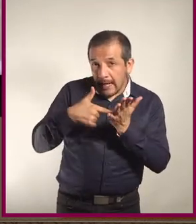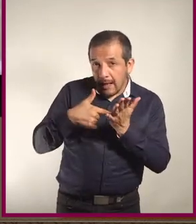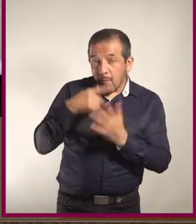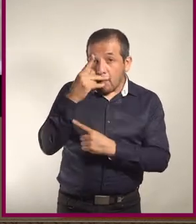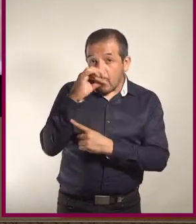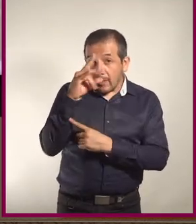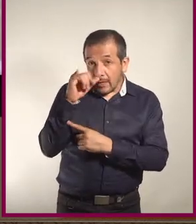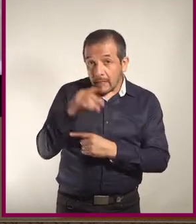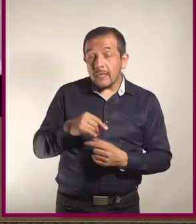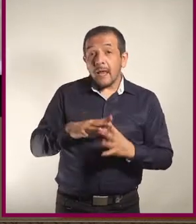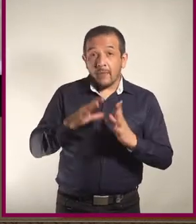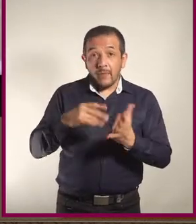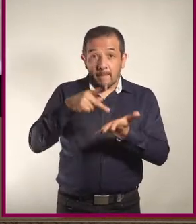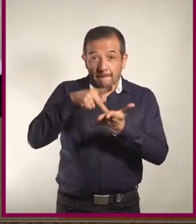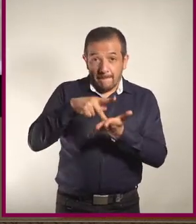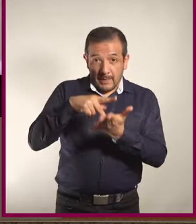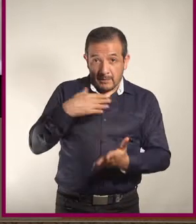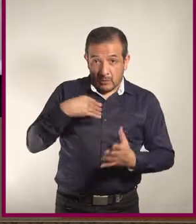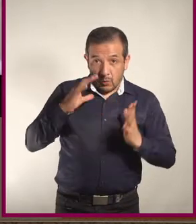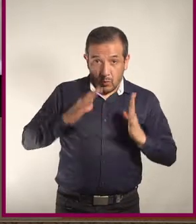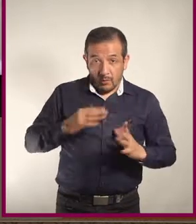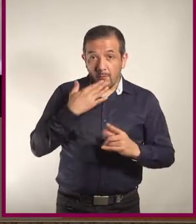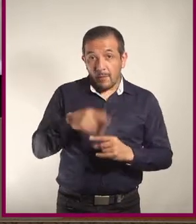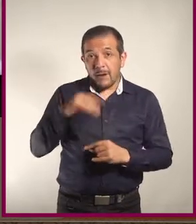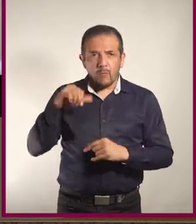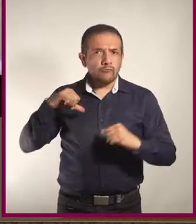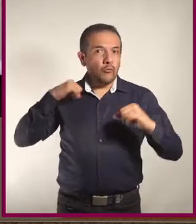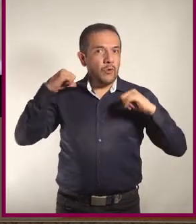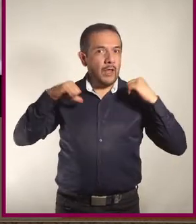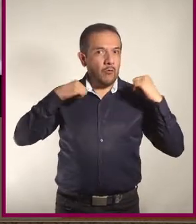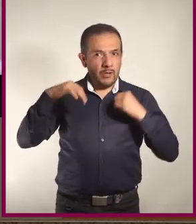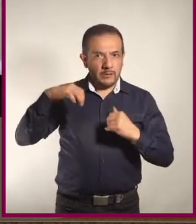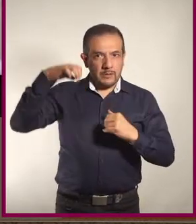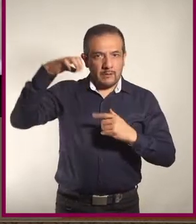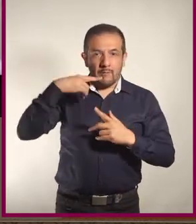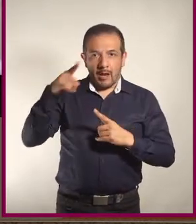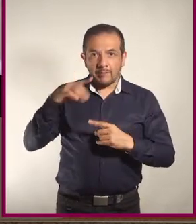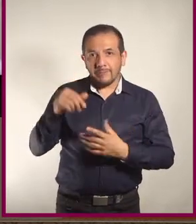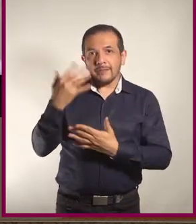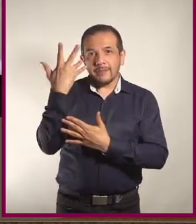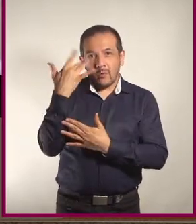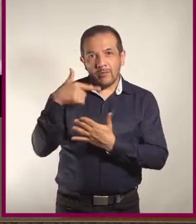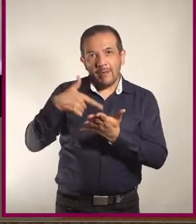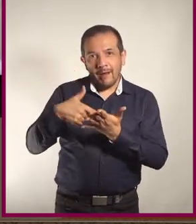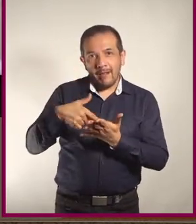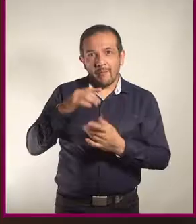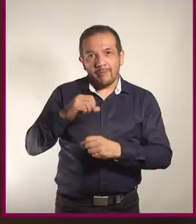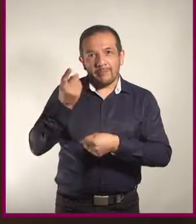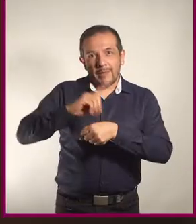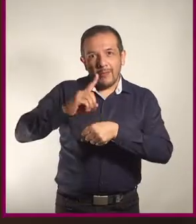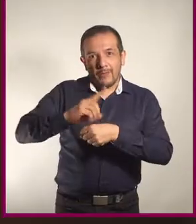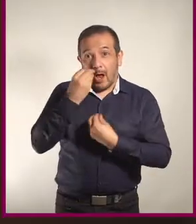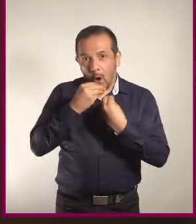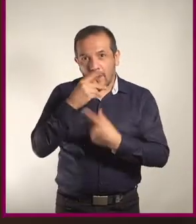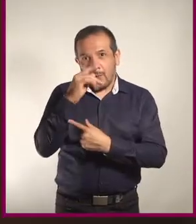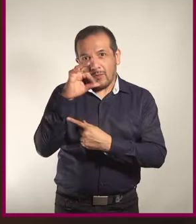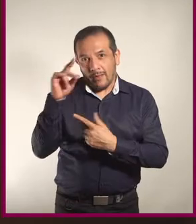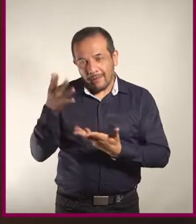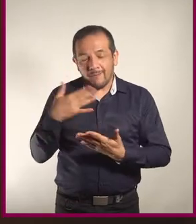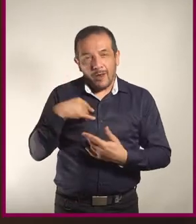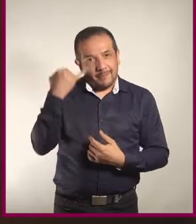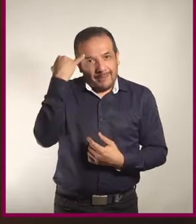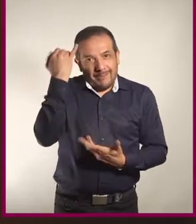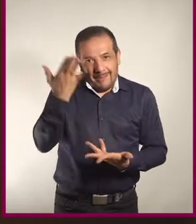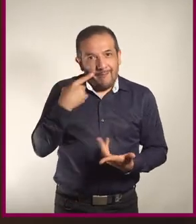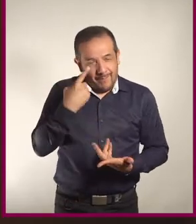1.6 gramos de proteína por kilogramo. Así que en promedio un adolescente requiere de 50 gramos alrededor diario.